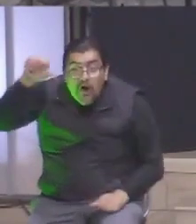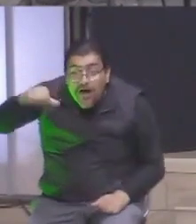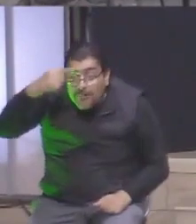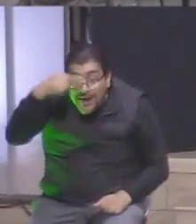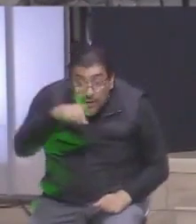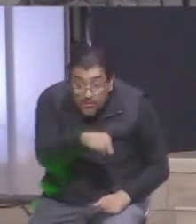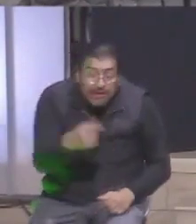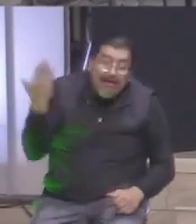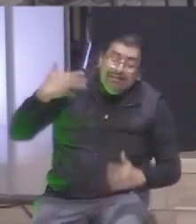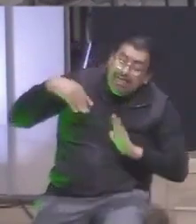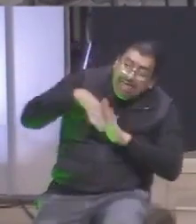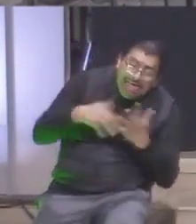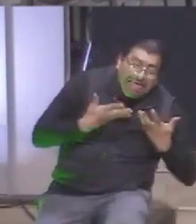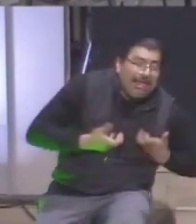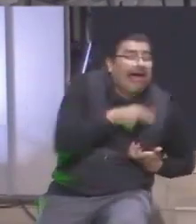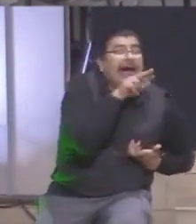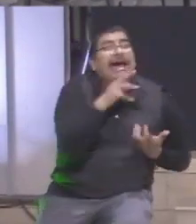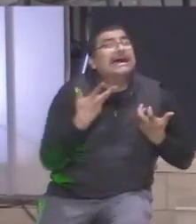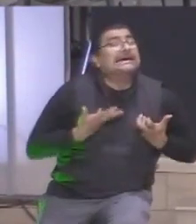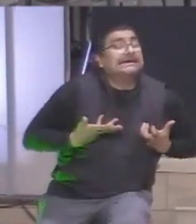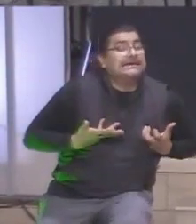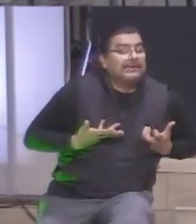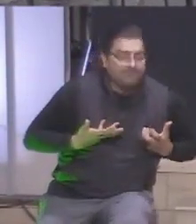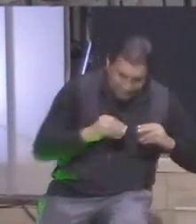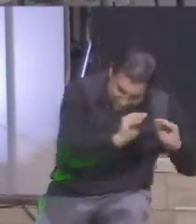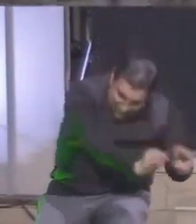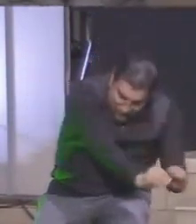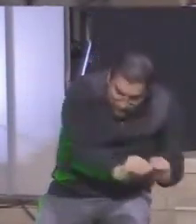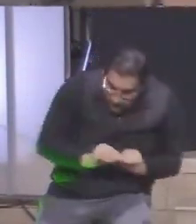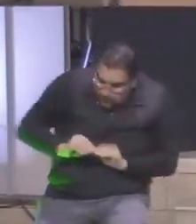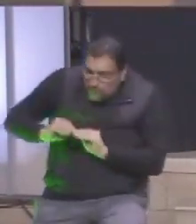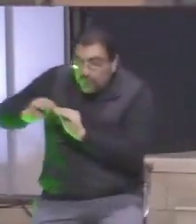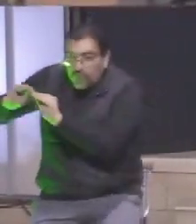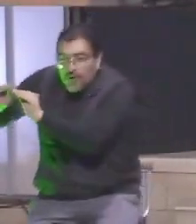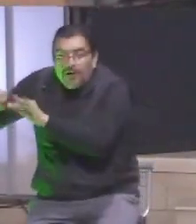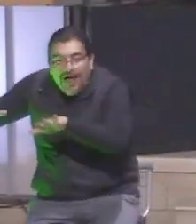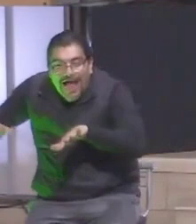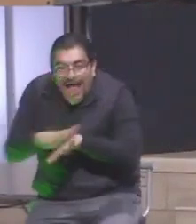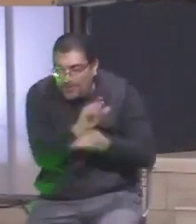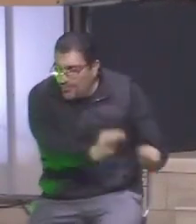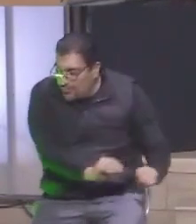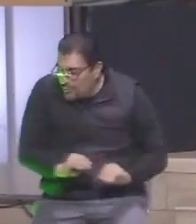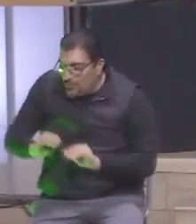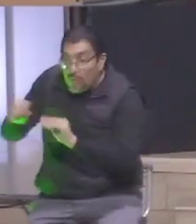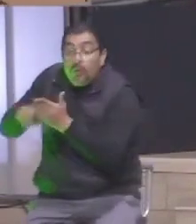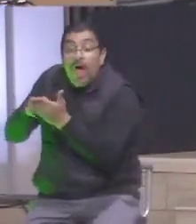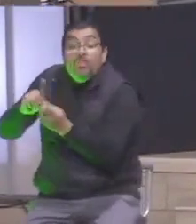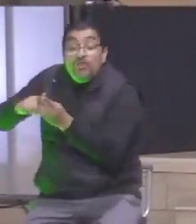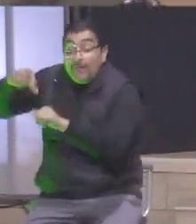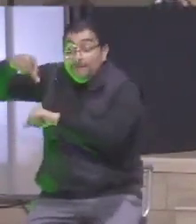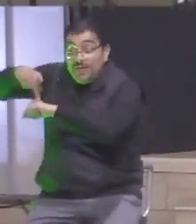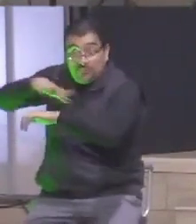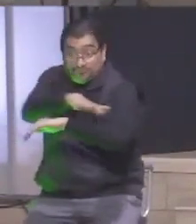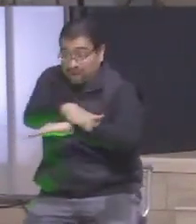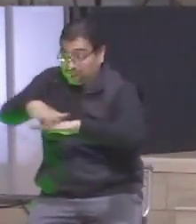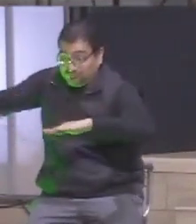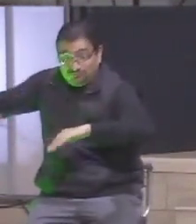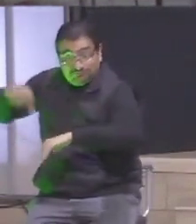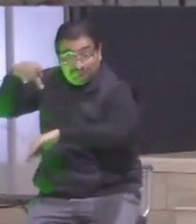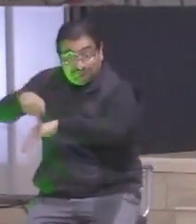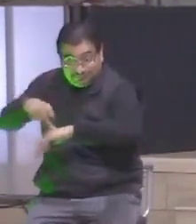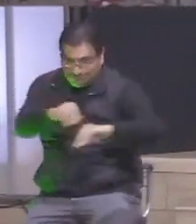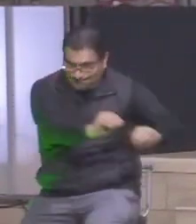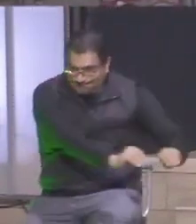sacarte lago de la desesperación moverte y removerte del lodo cenagoso y poner tus pies sobre